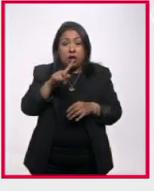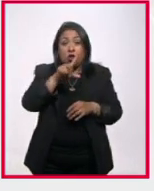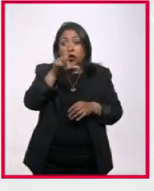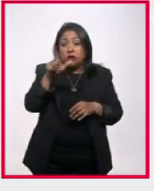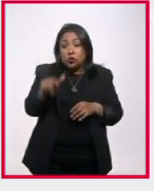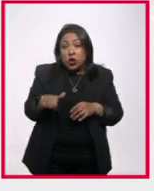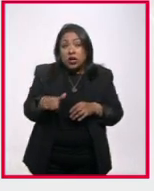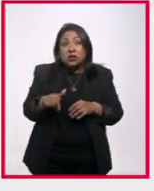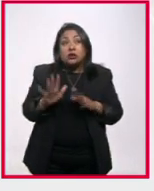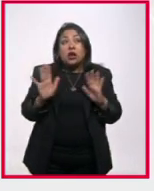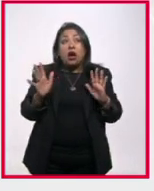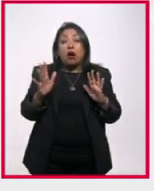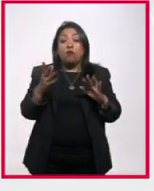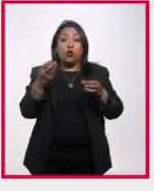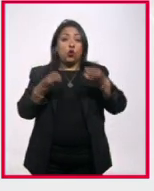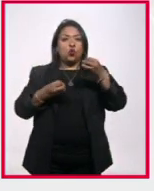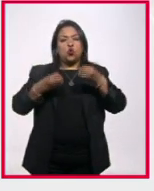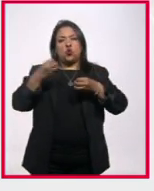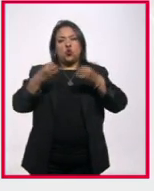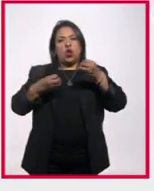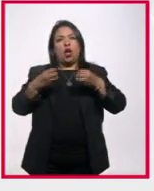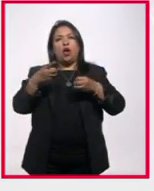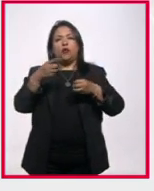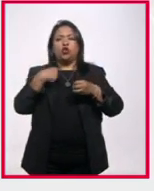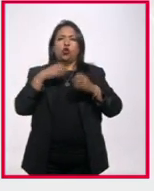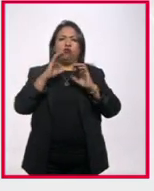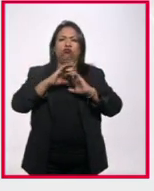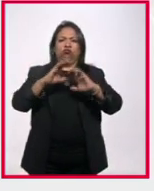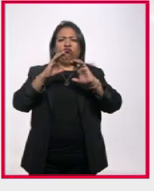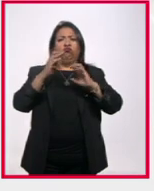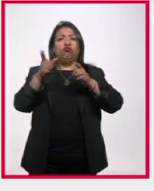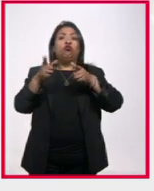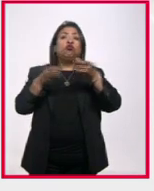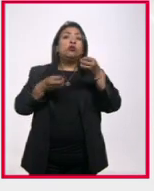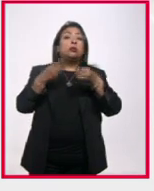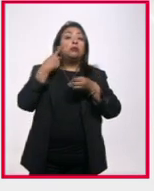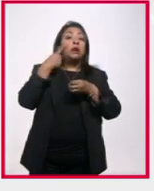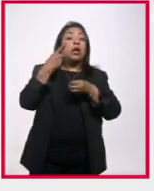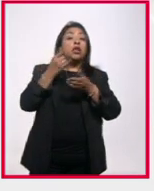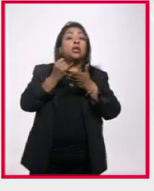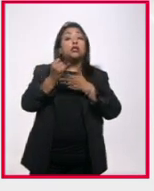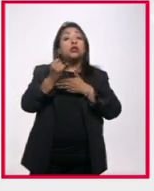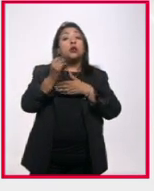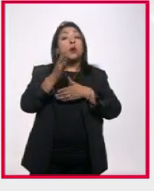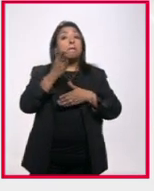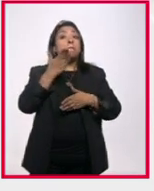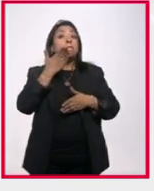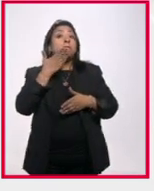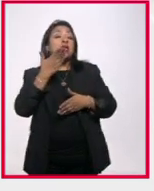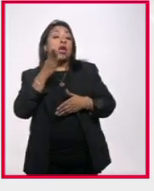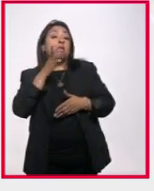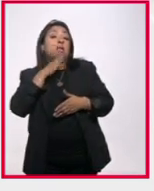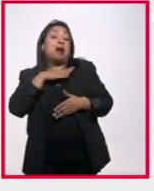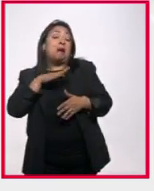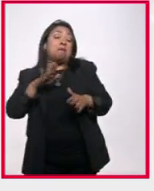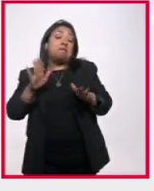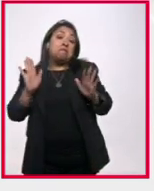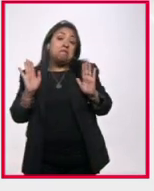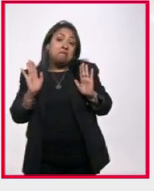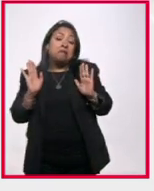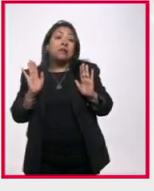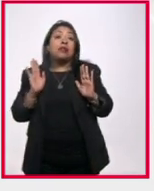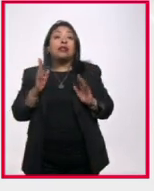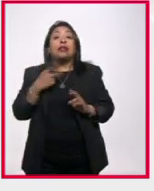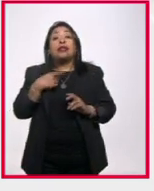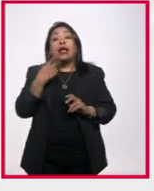llegar ante un jurado que sabes que va a decidir si eres bueno o no, obviamente